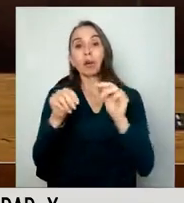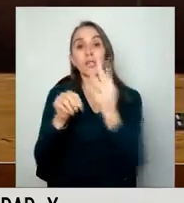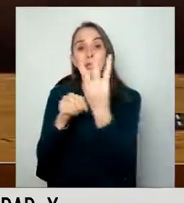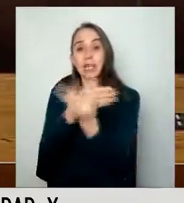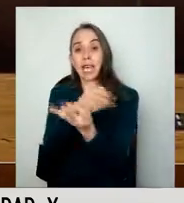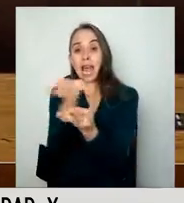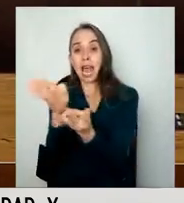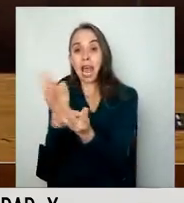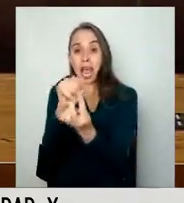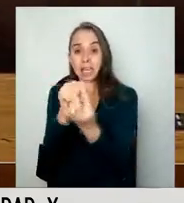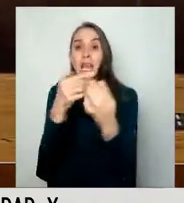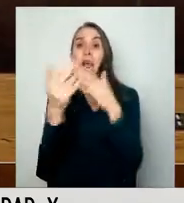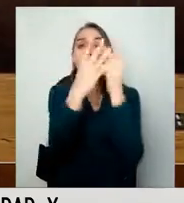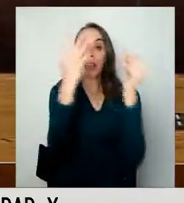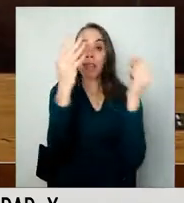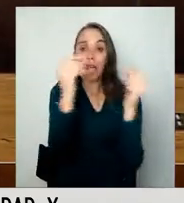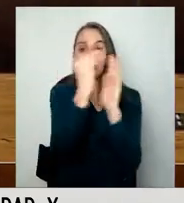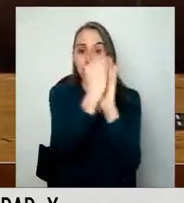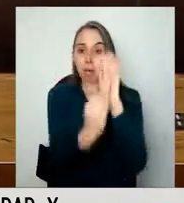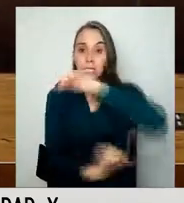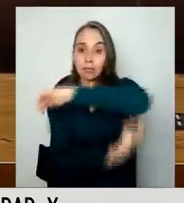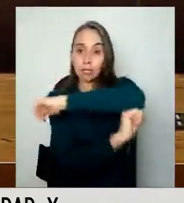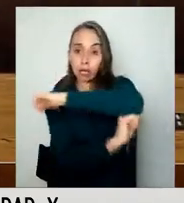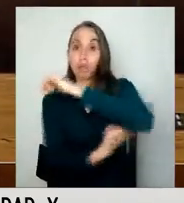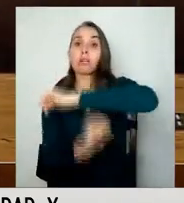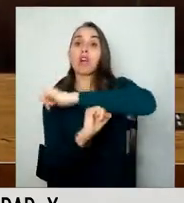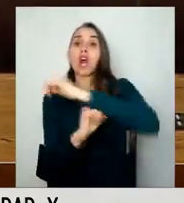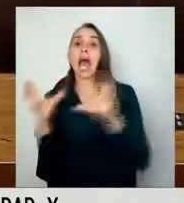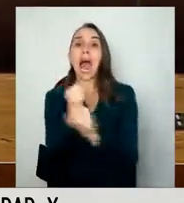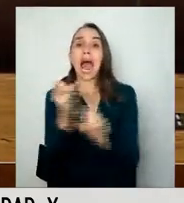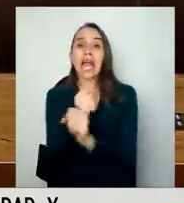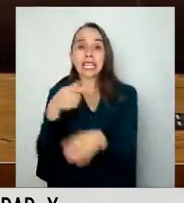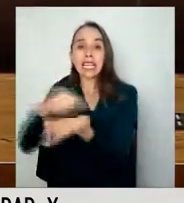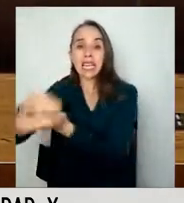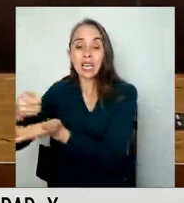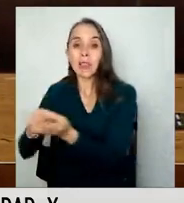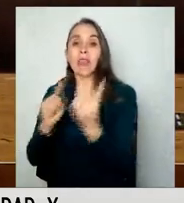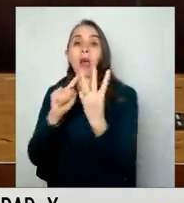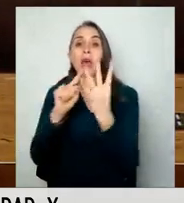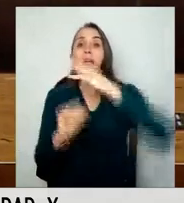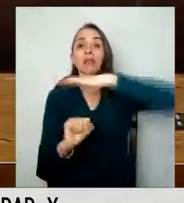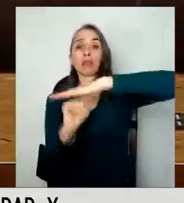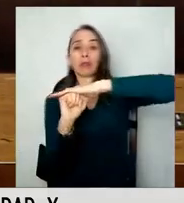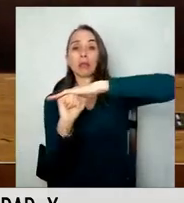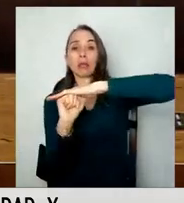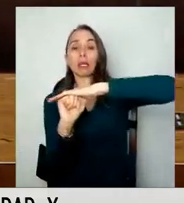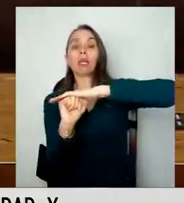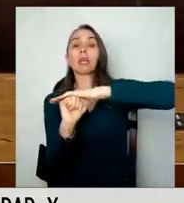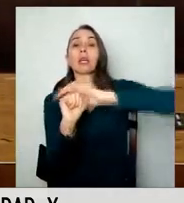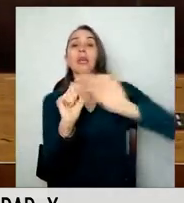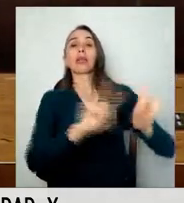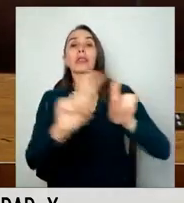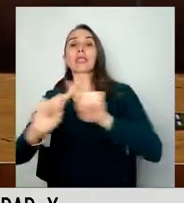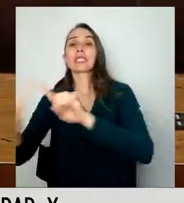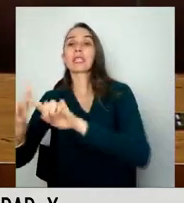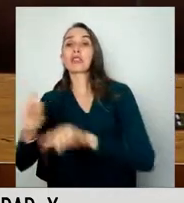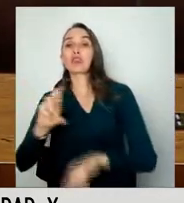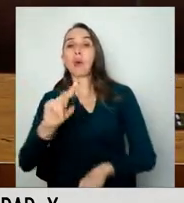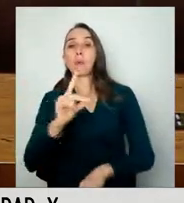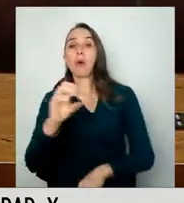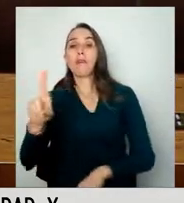de transparencia en la dimensión de agilidad y también cierto de diversificación de los proveedores del Estado